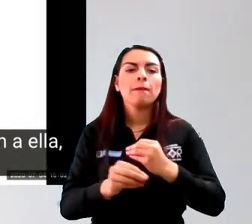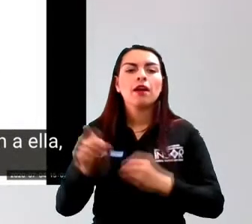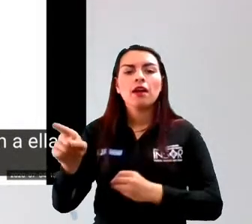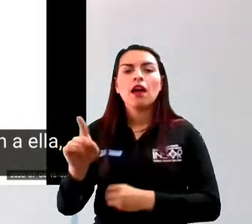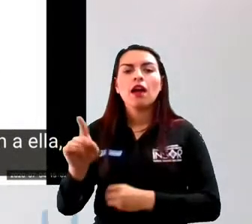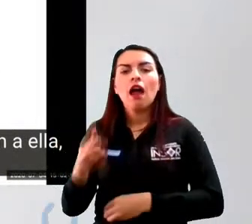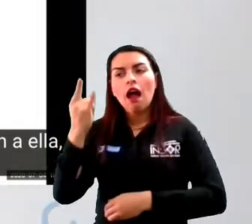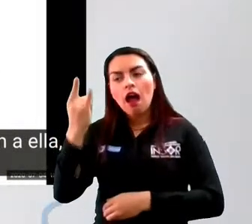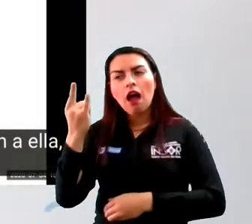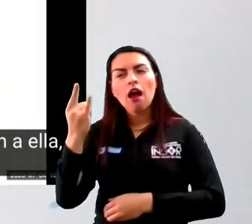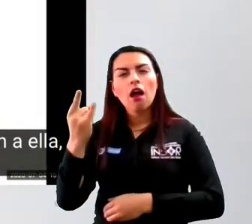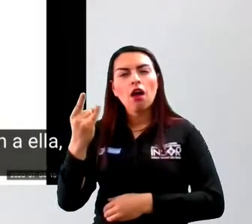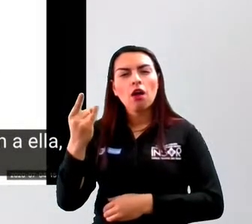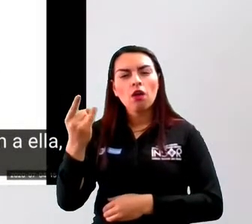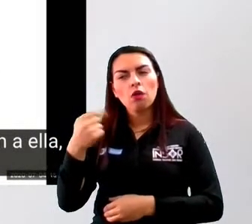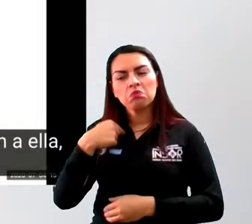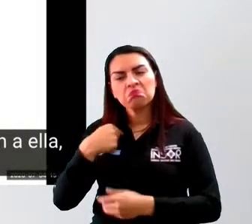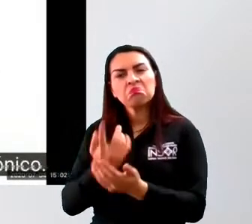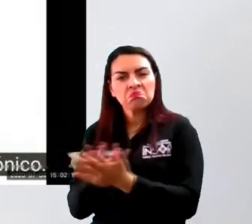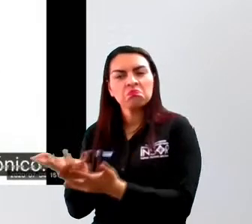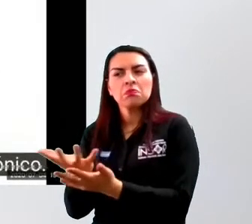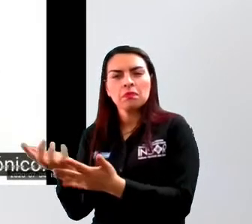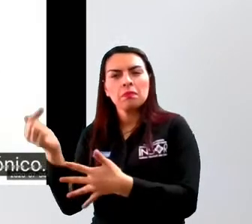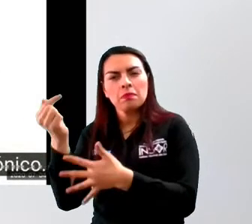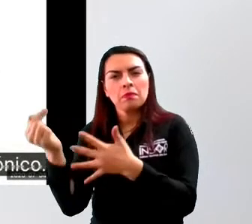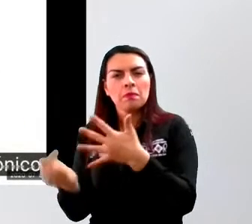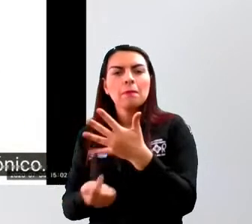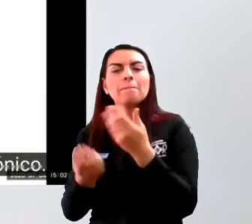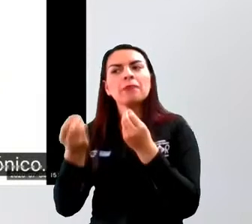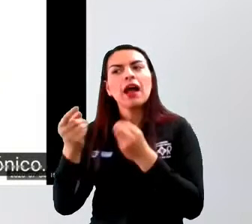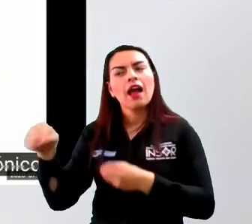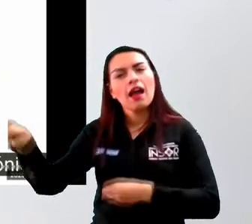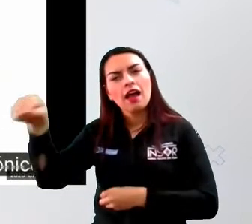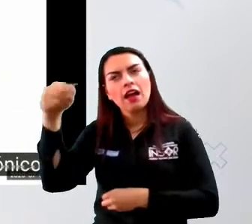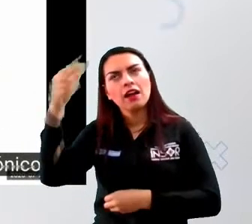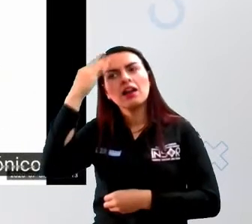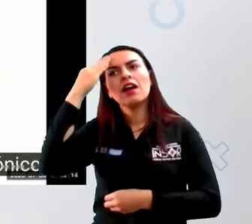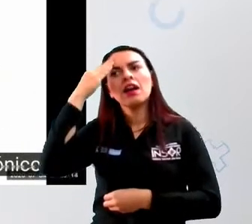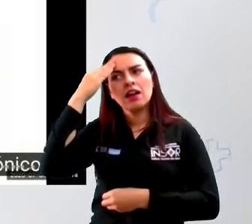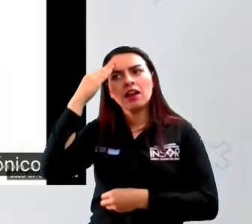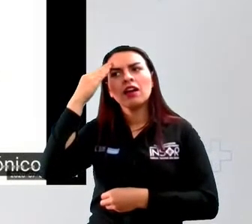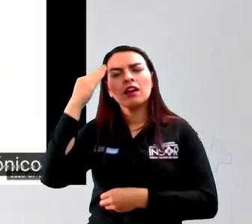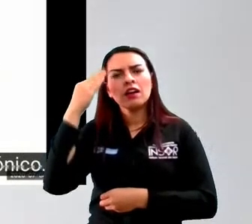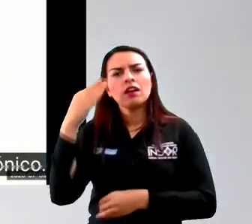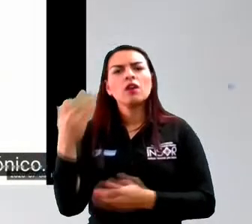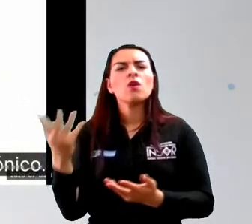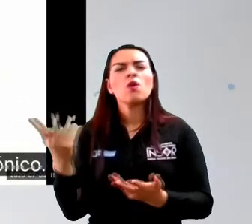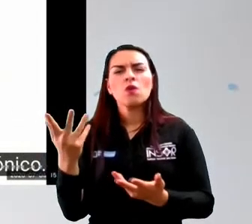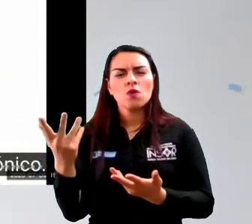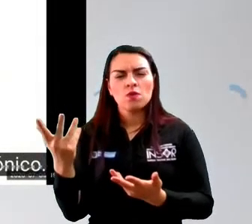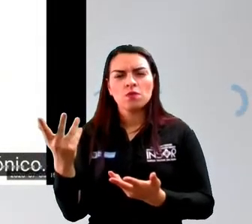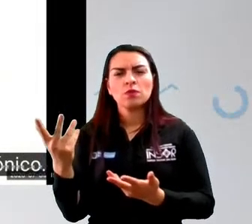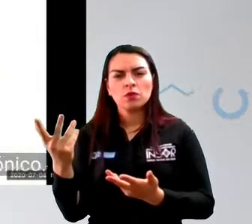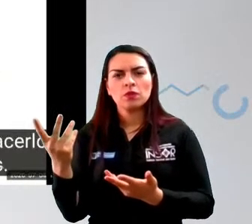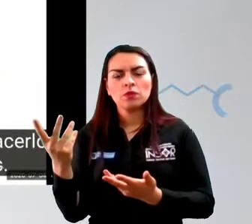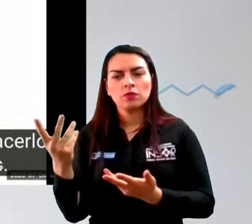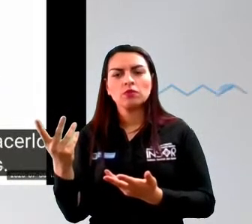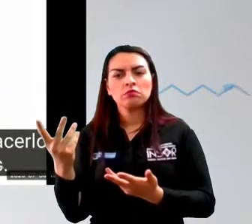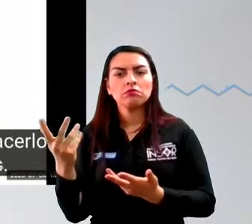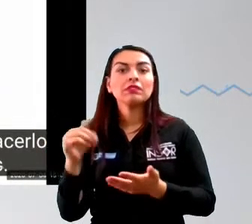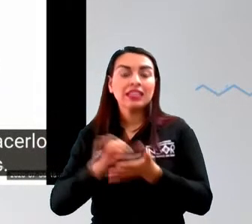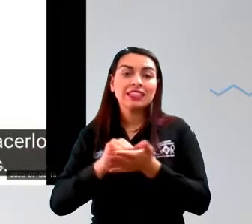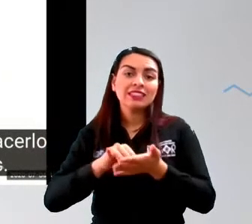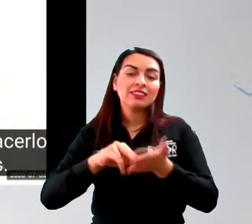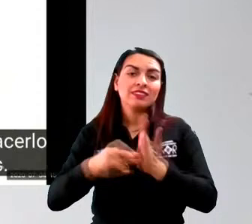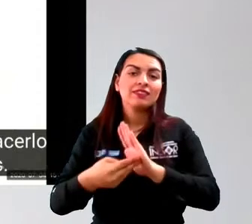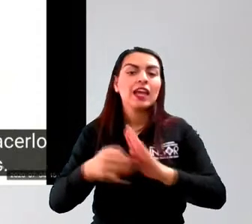oportunos, asegurarse de que sepan cómo hacer a la retroalimentación y que respondan a ella. Invítelos a responder